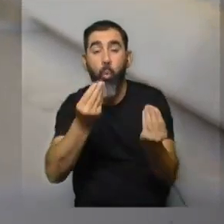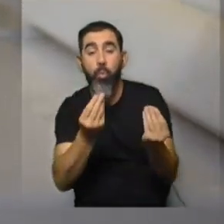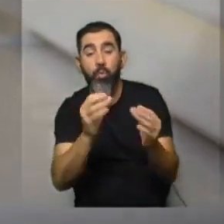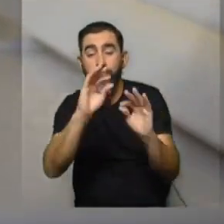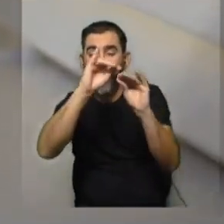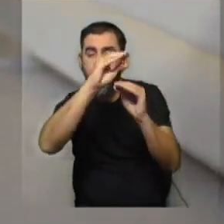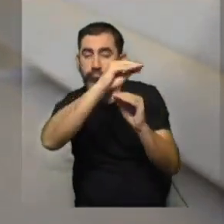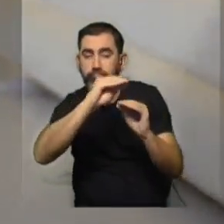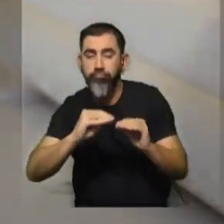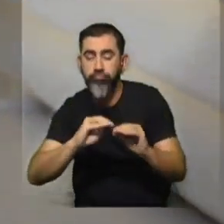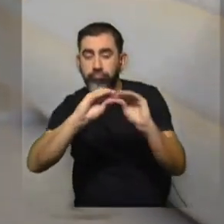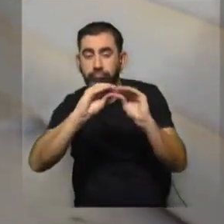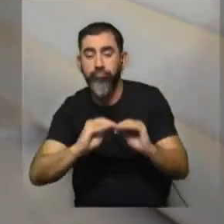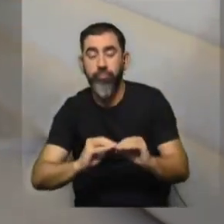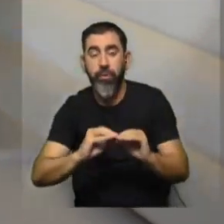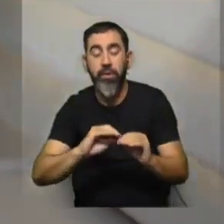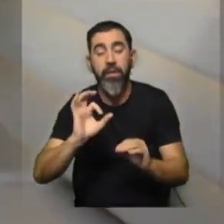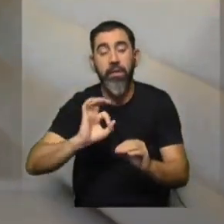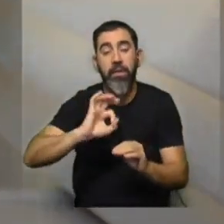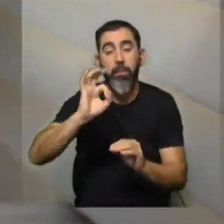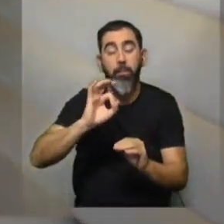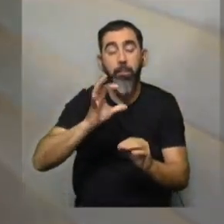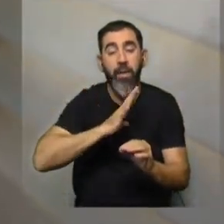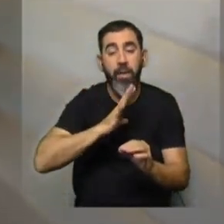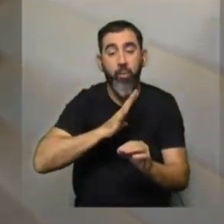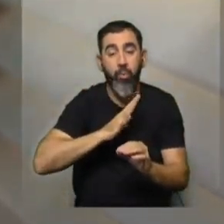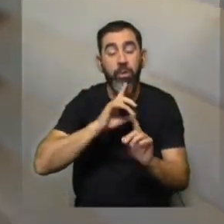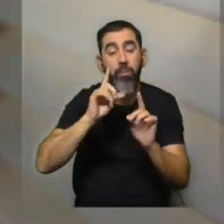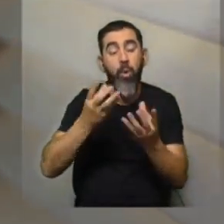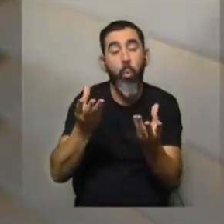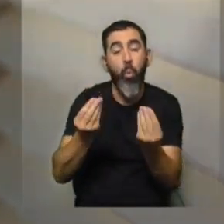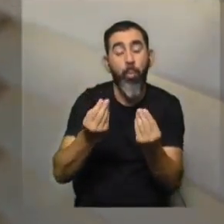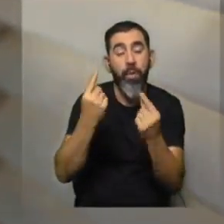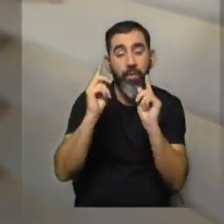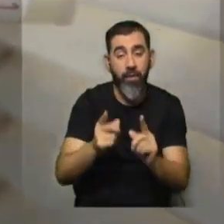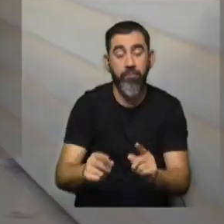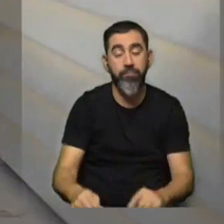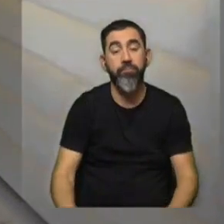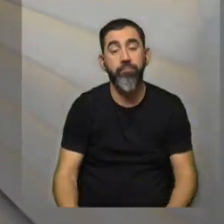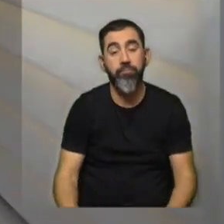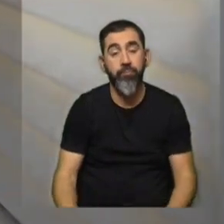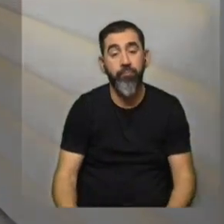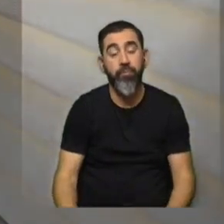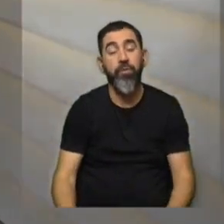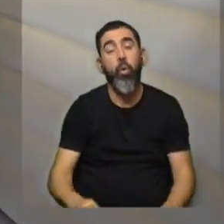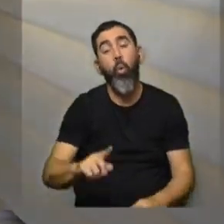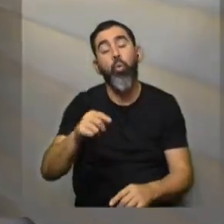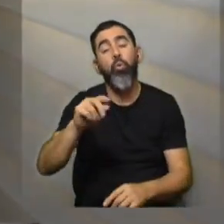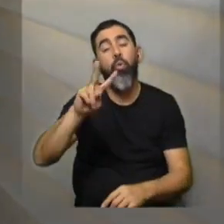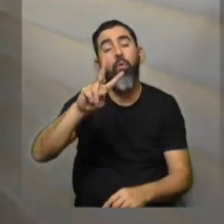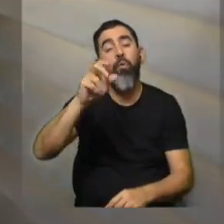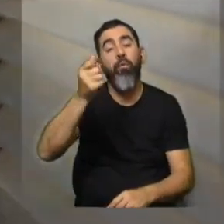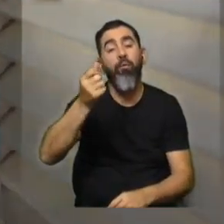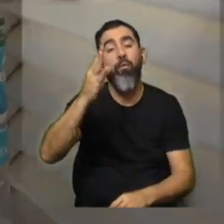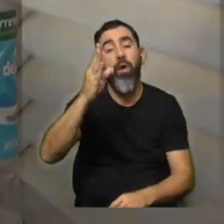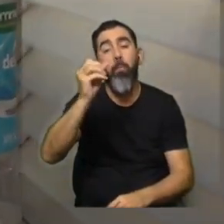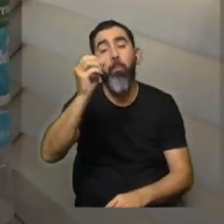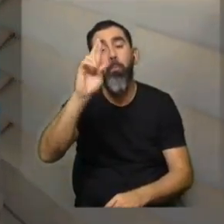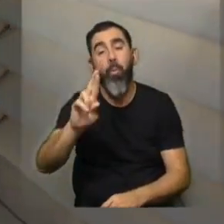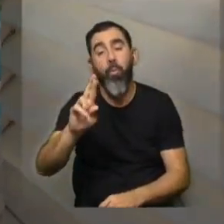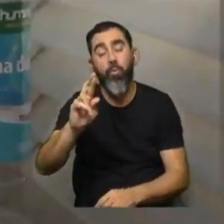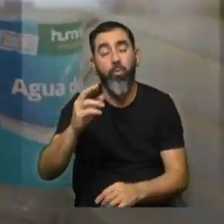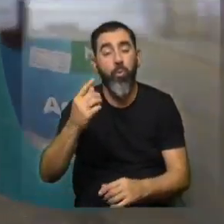calcula la temperatura del punto de rocío y la humedad relativa. Y también está el evaporímetro, piche, que se llama, para